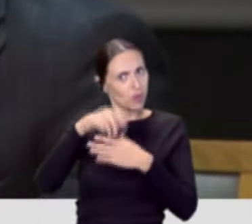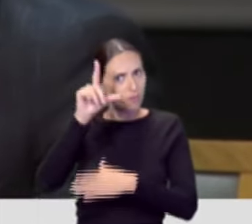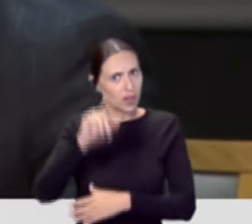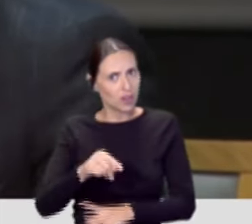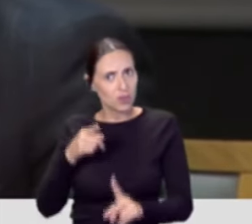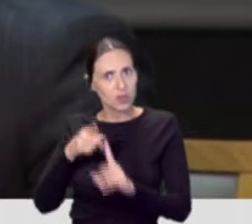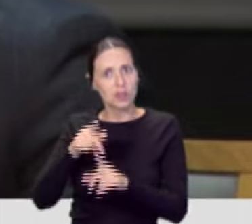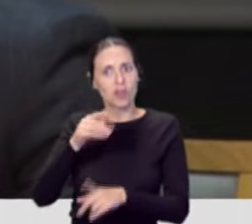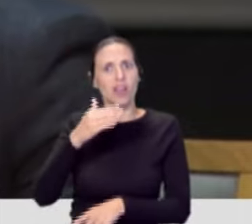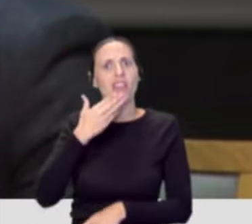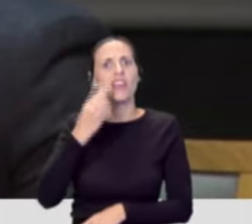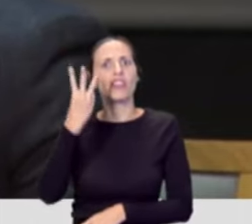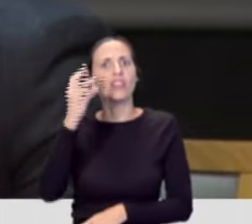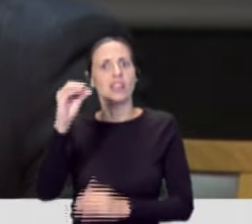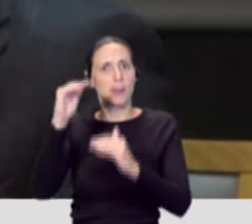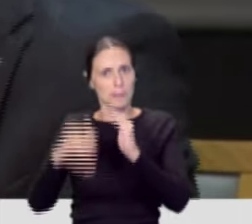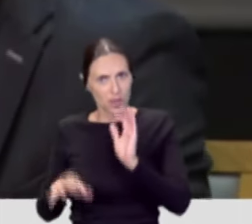los menores de 30?